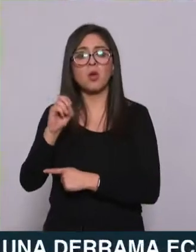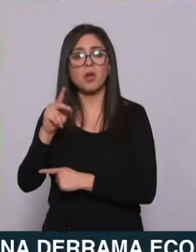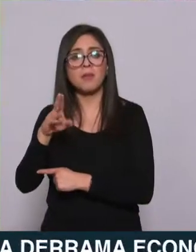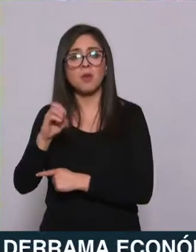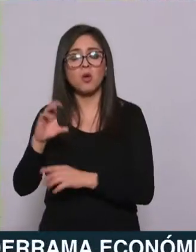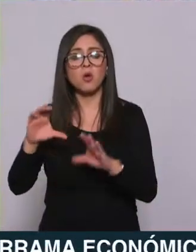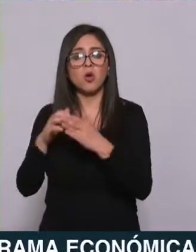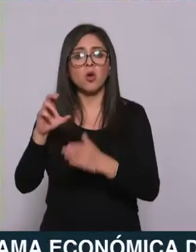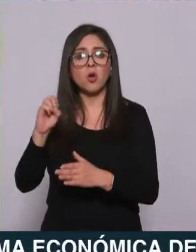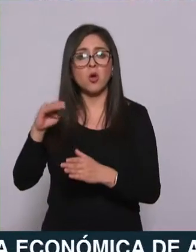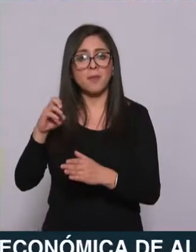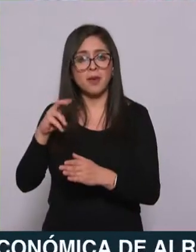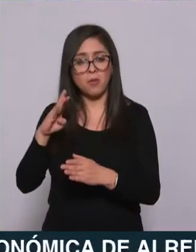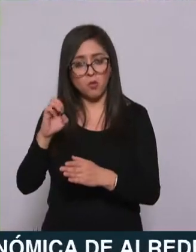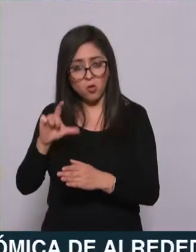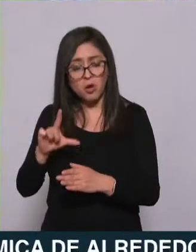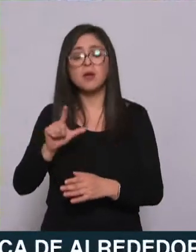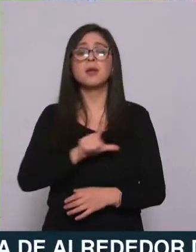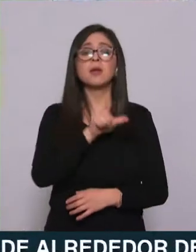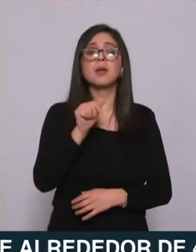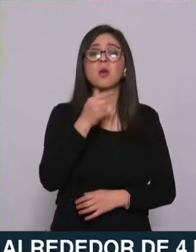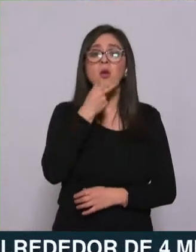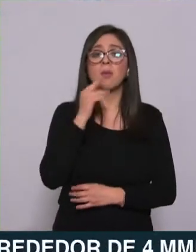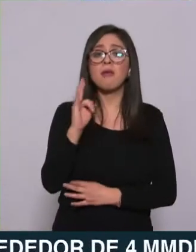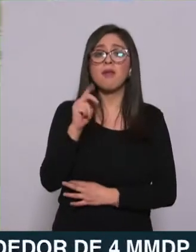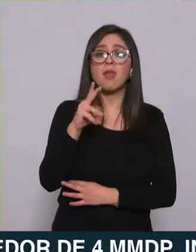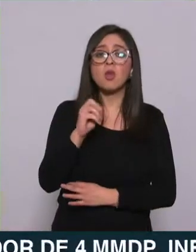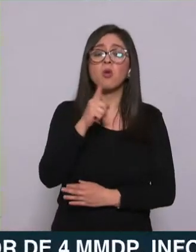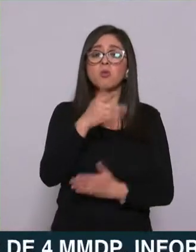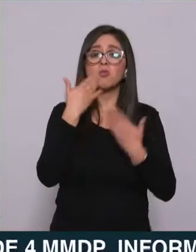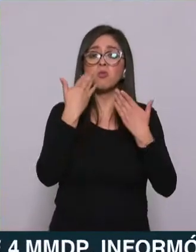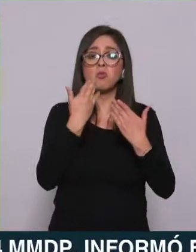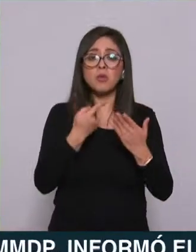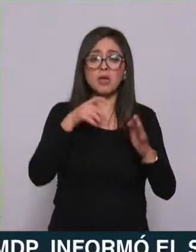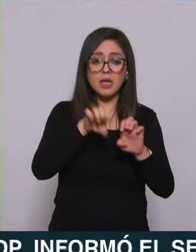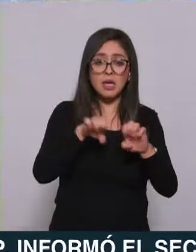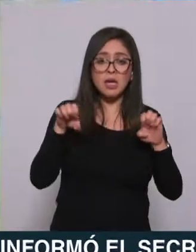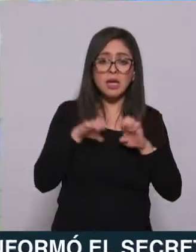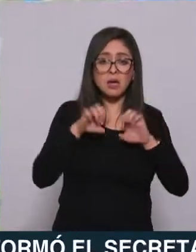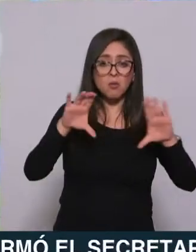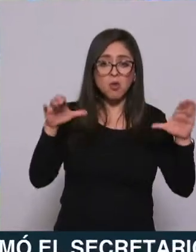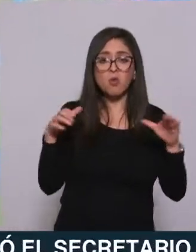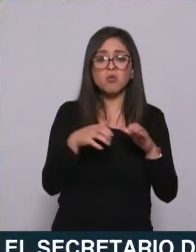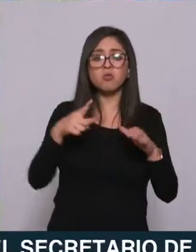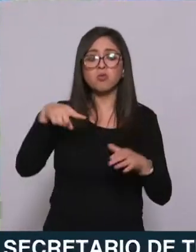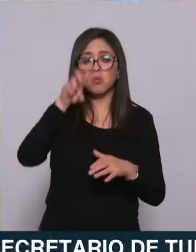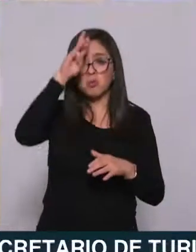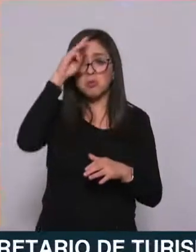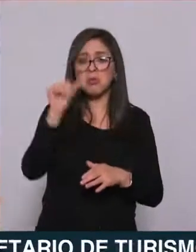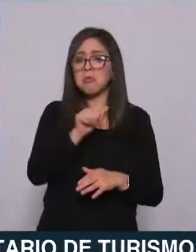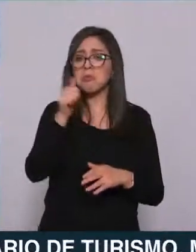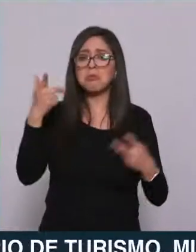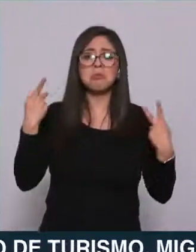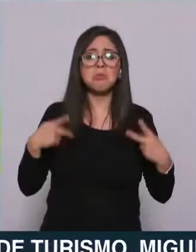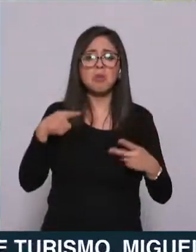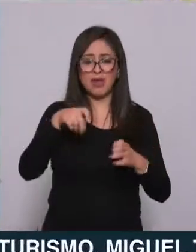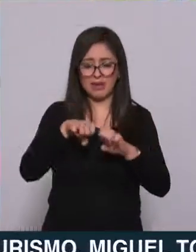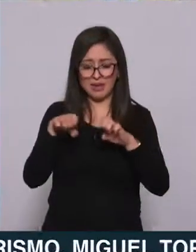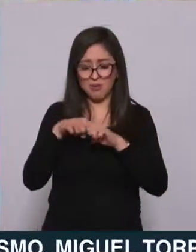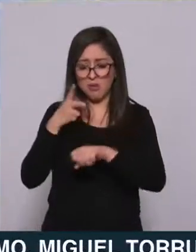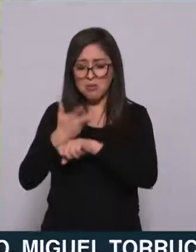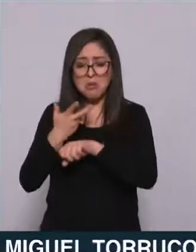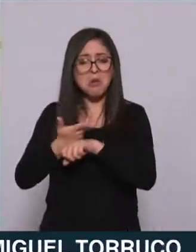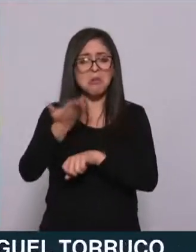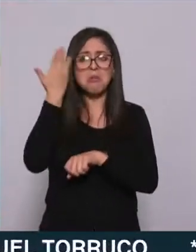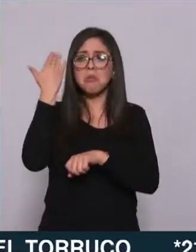CONMEBOL. Además, agradeció Federico Viñas llegar a los azulcremas, pues antes de dicho paso nadie lo conocía, por lo que eso ayudó